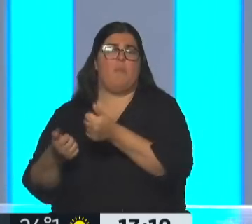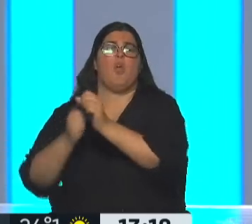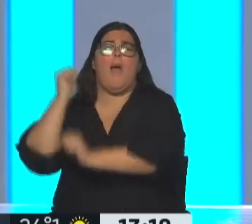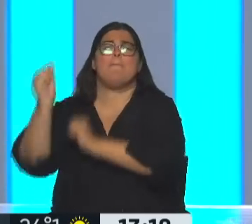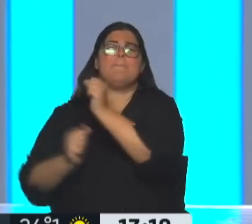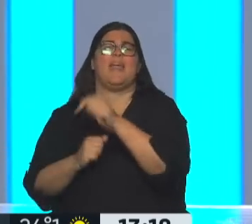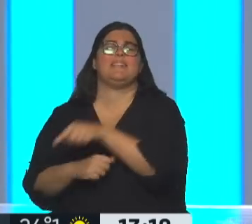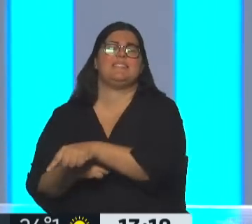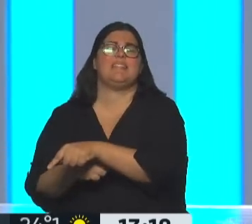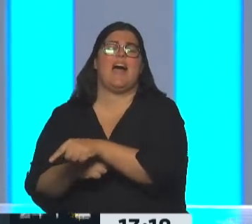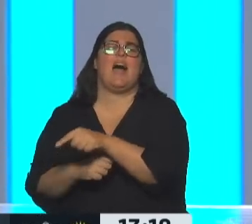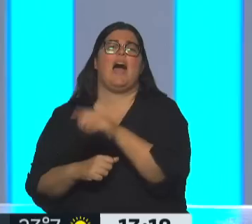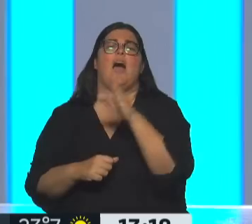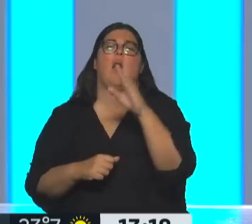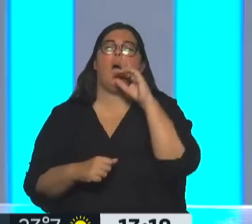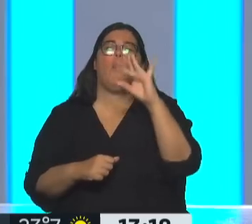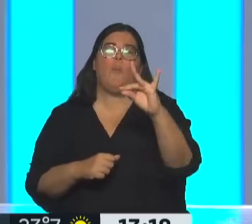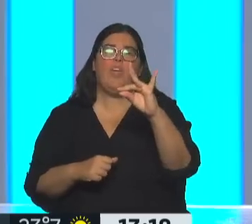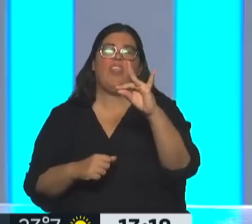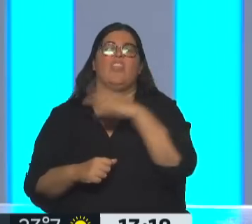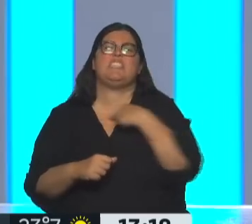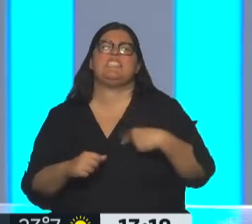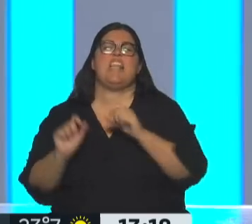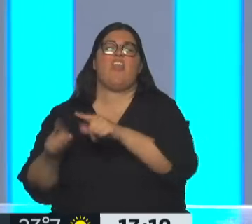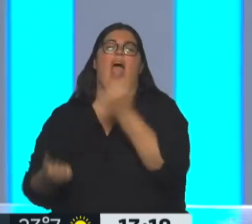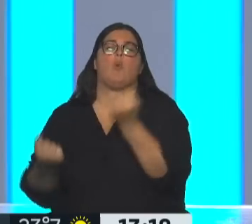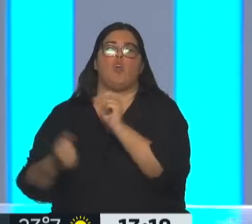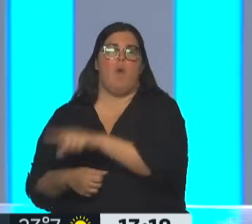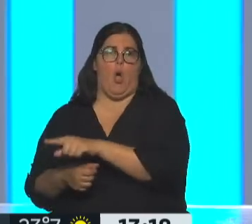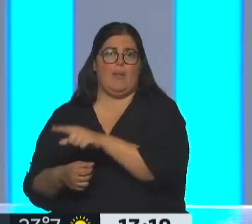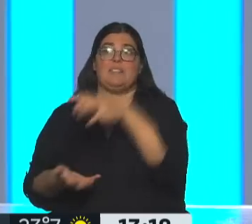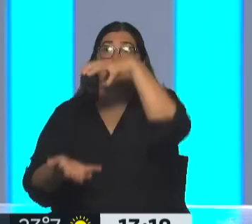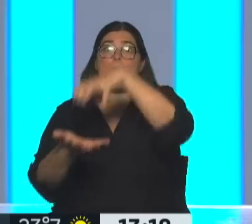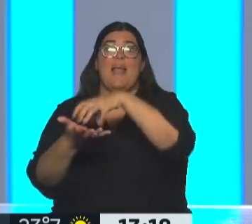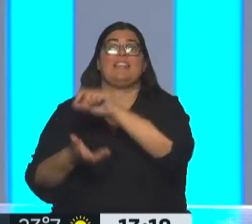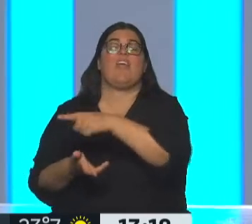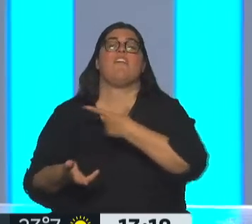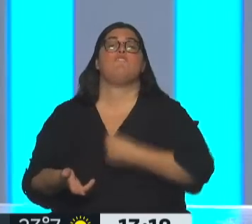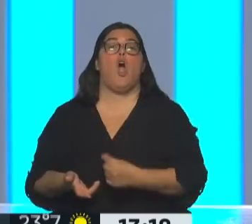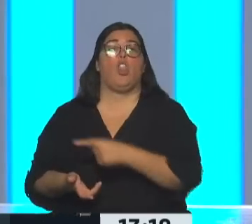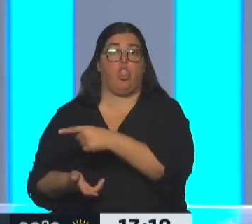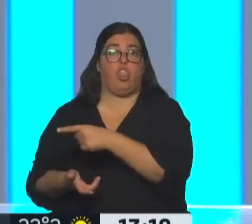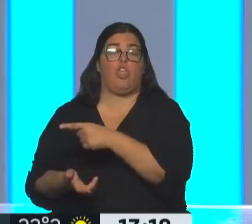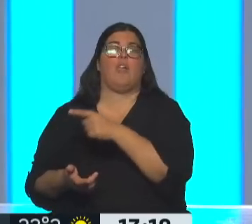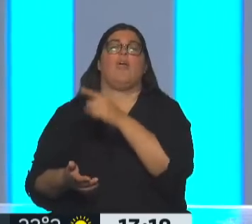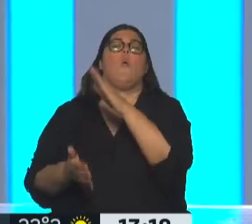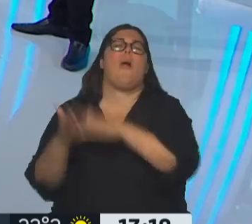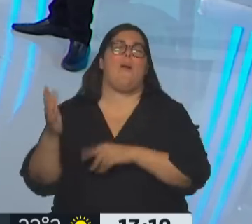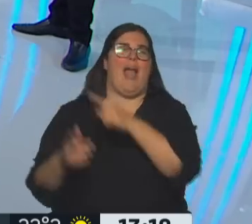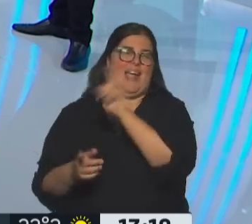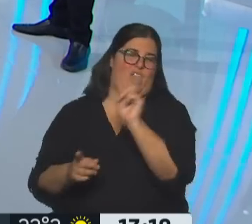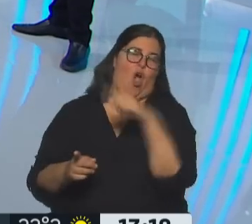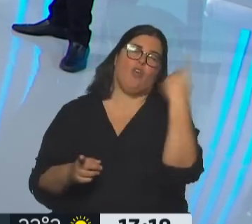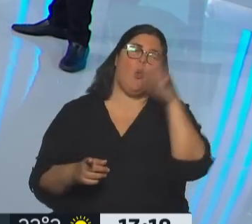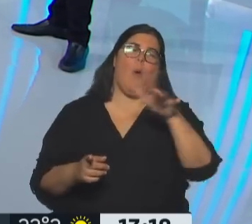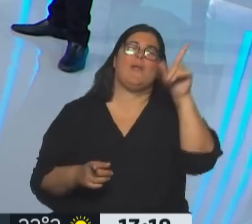empresa BID China de automóviles, acaba de adquirir una planta que era de Ford en Bahía, que no es mi Bahía Blanca, sino Bahía,